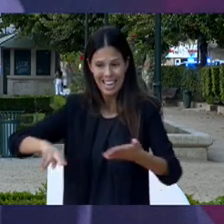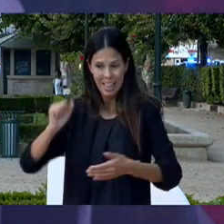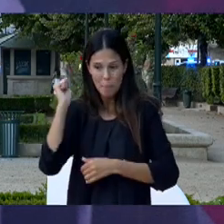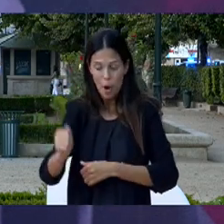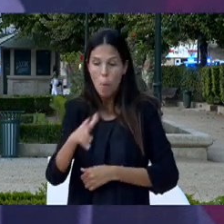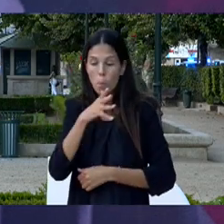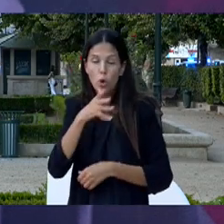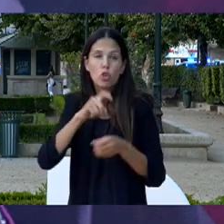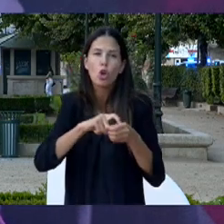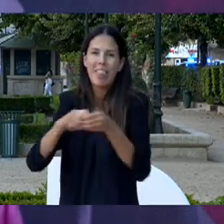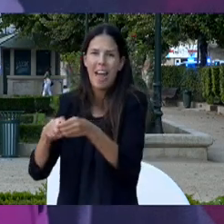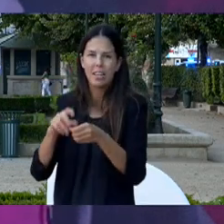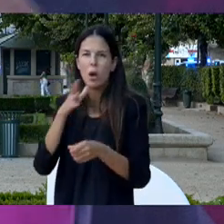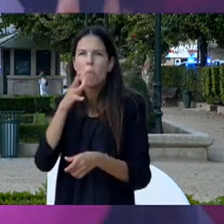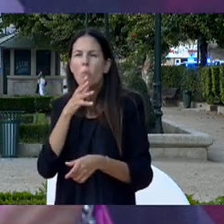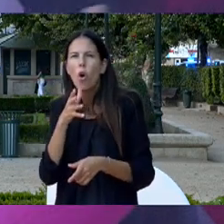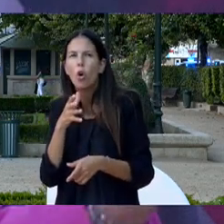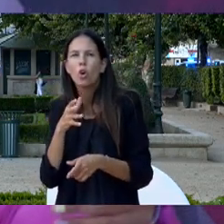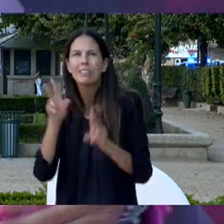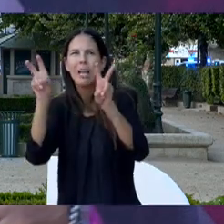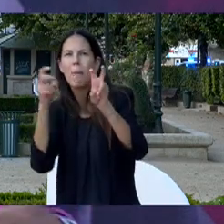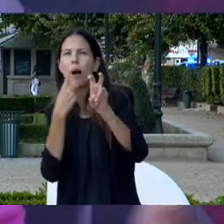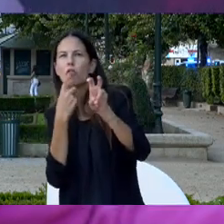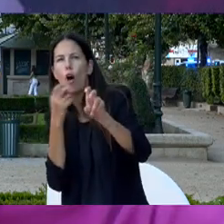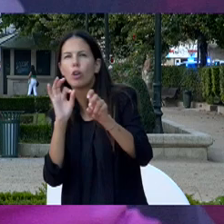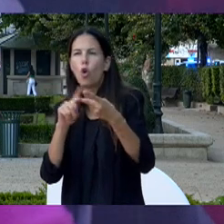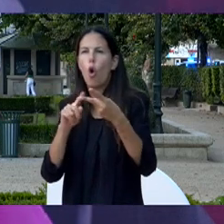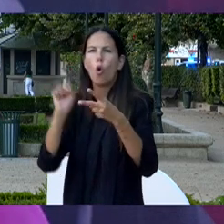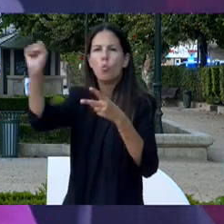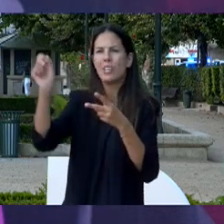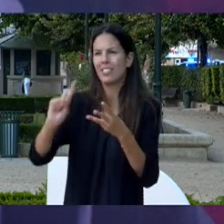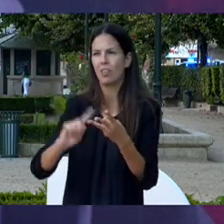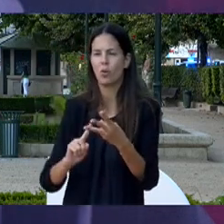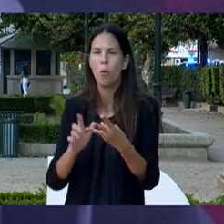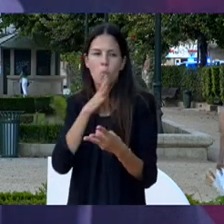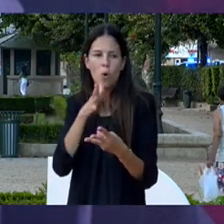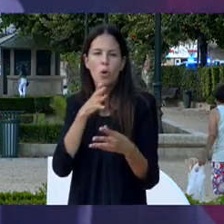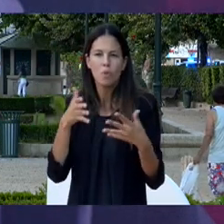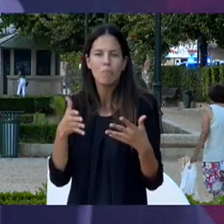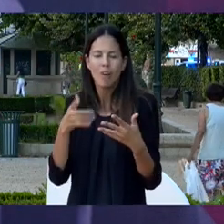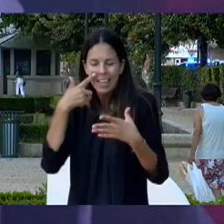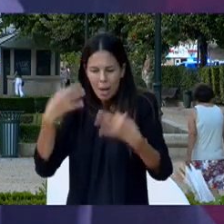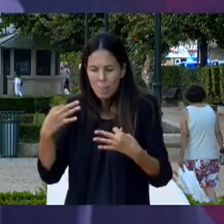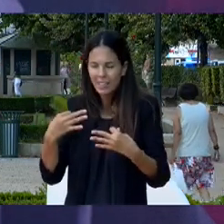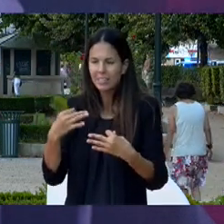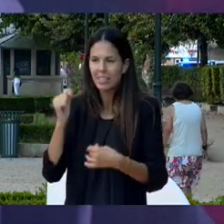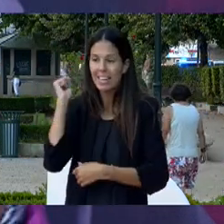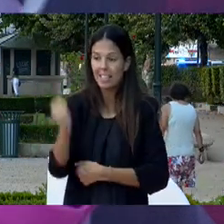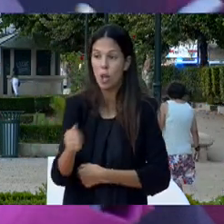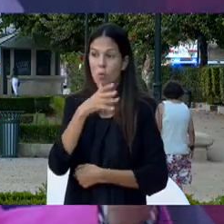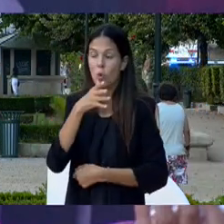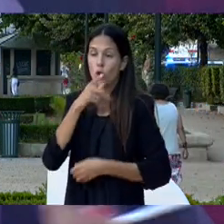por solidarias, non nisiquera por roxas comunistas, que tamén sería unha barbaridade, por suposto, pero foron asesinadas por ser solidarias.